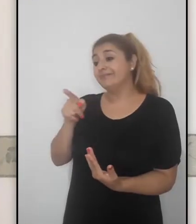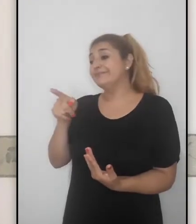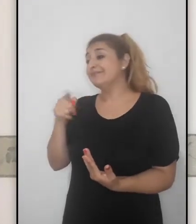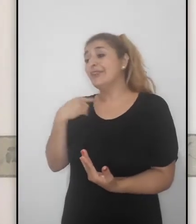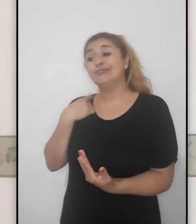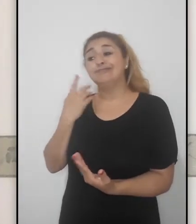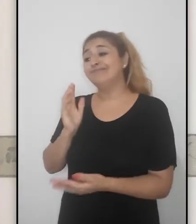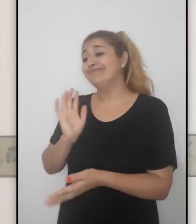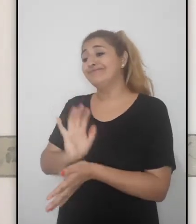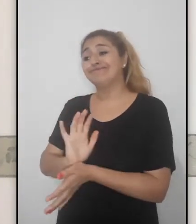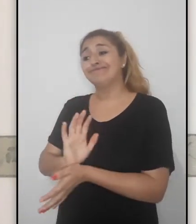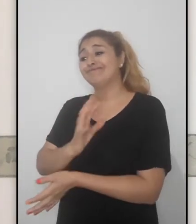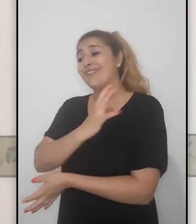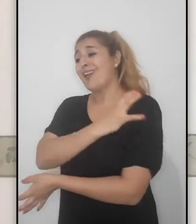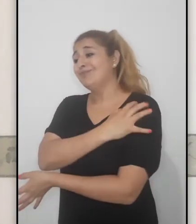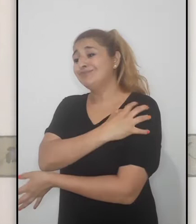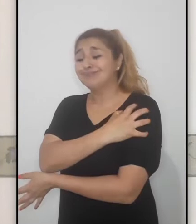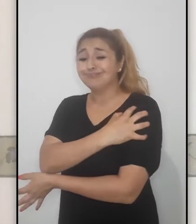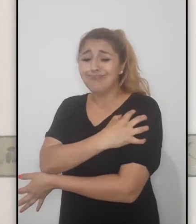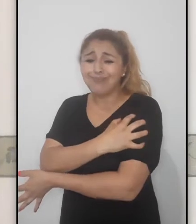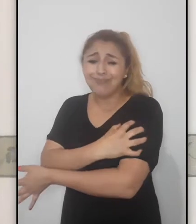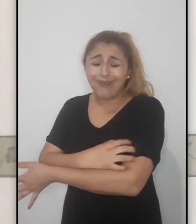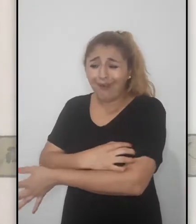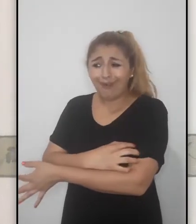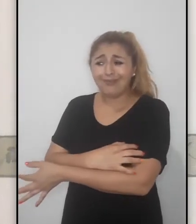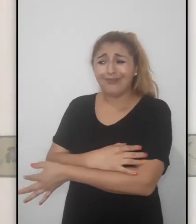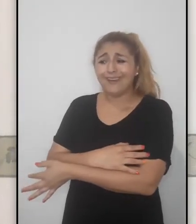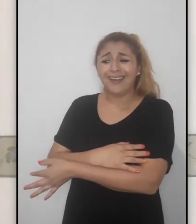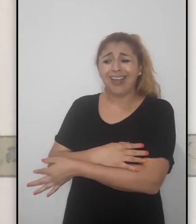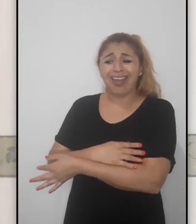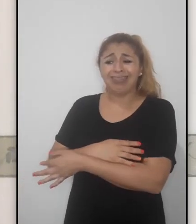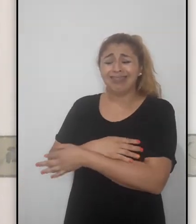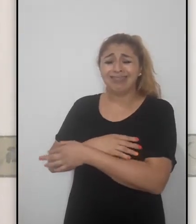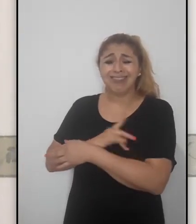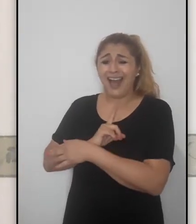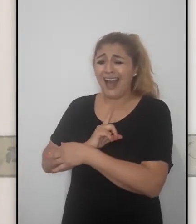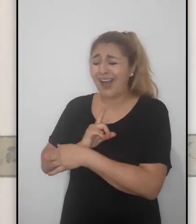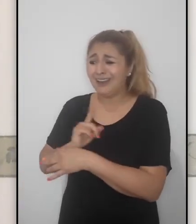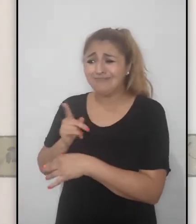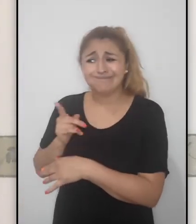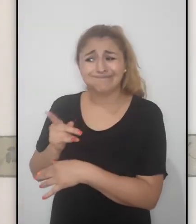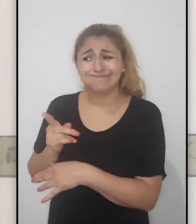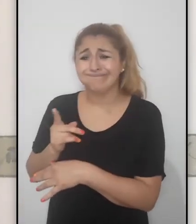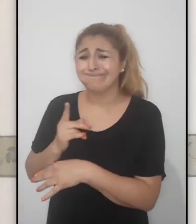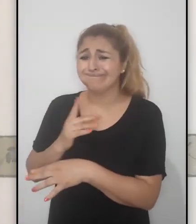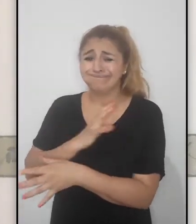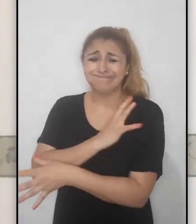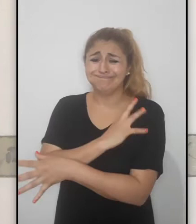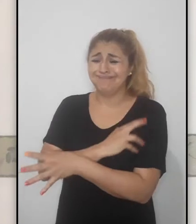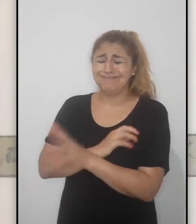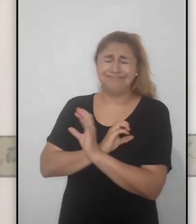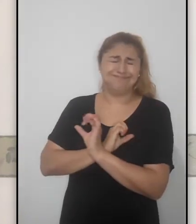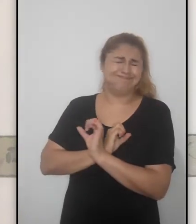define es otra cosa así que tu punto de vista tu posición como vos lo ves está